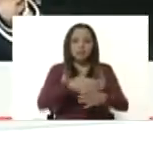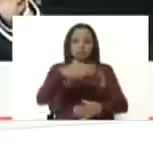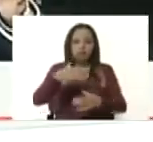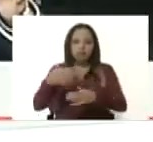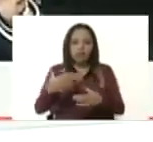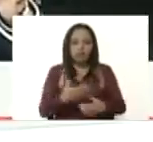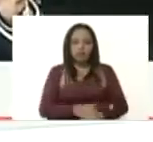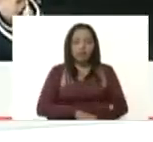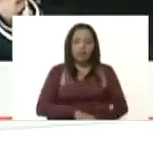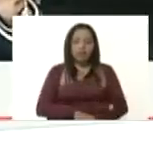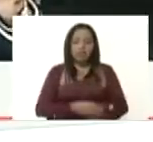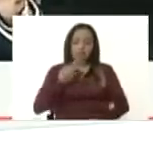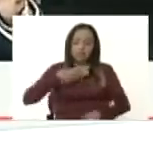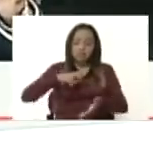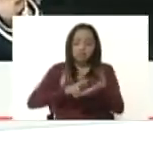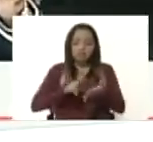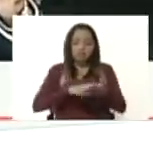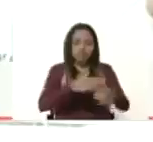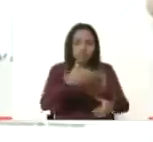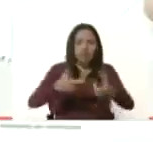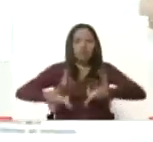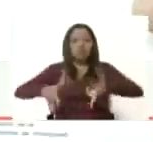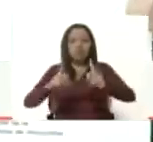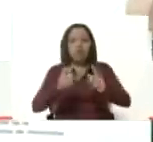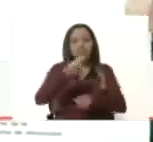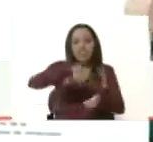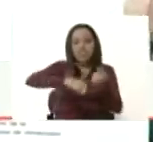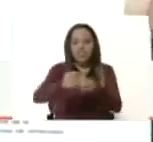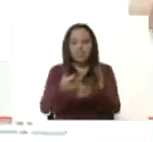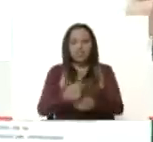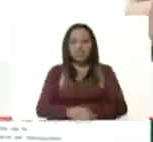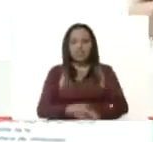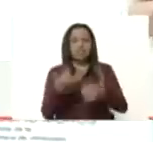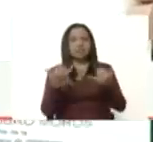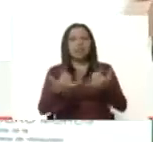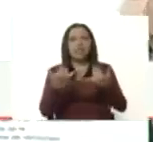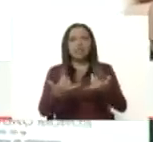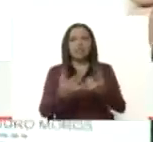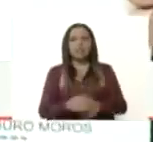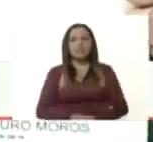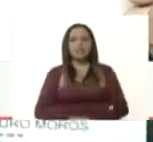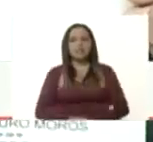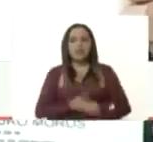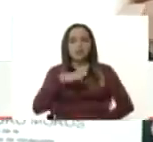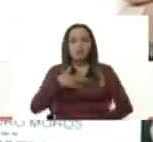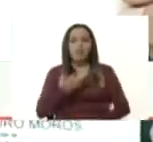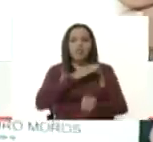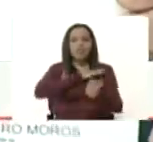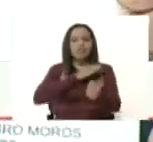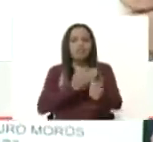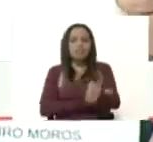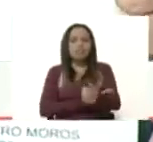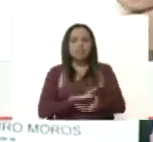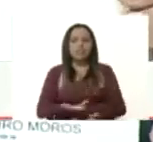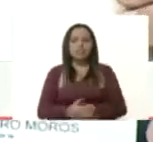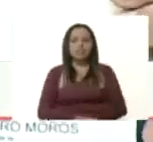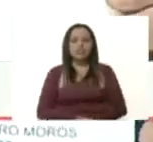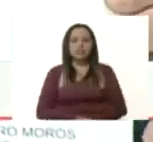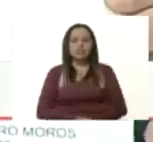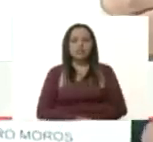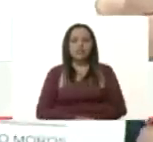líquidos disponibles para la venta inmediata, para fortalecer su transabilidad,